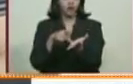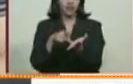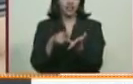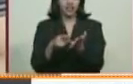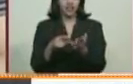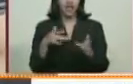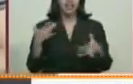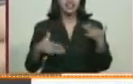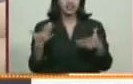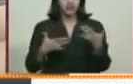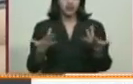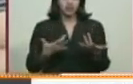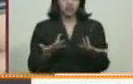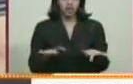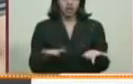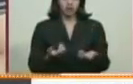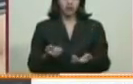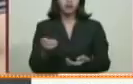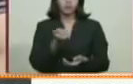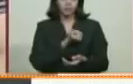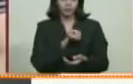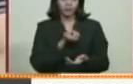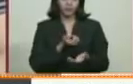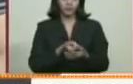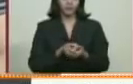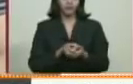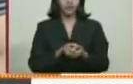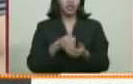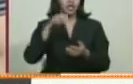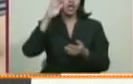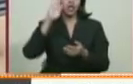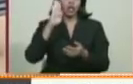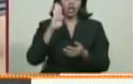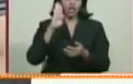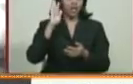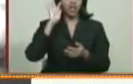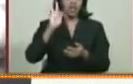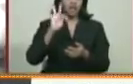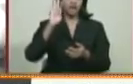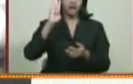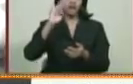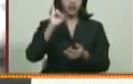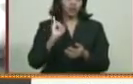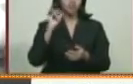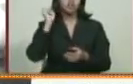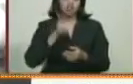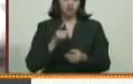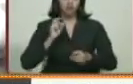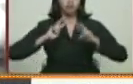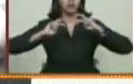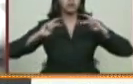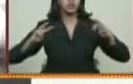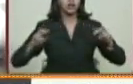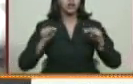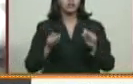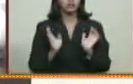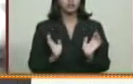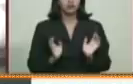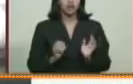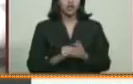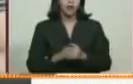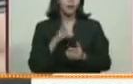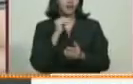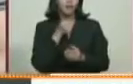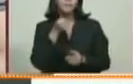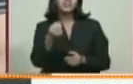criminal. Mínimo, el FBI tiene que investigar eso. Bueno, hablamos de un periodista que hace un programa desde los Estados Unidos. Pero él